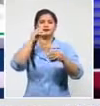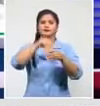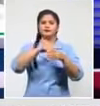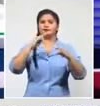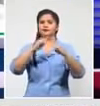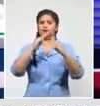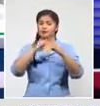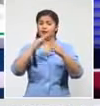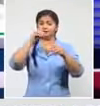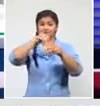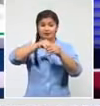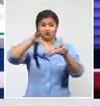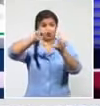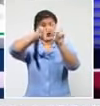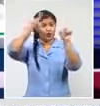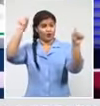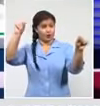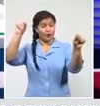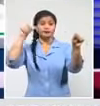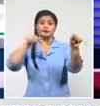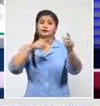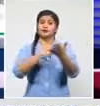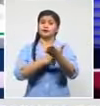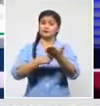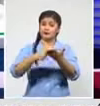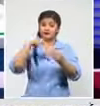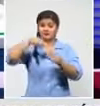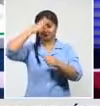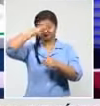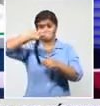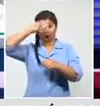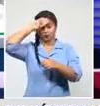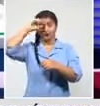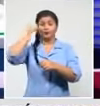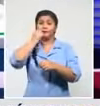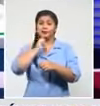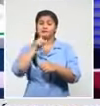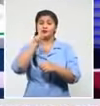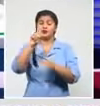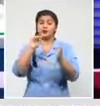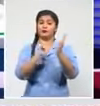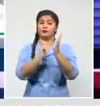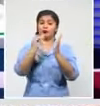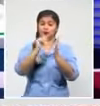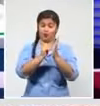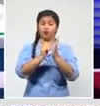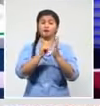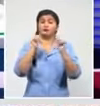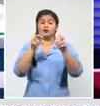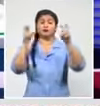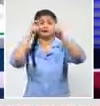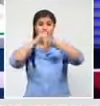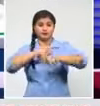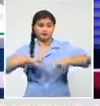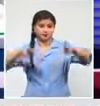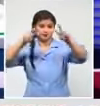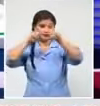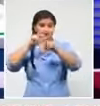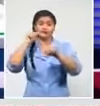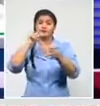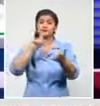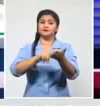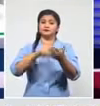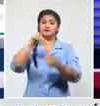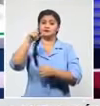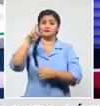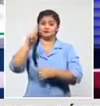semana ha trascendido que ya Cuba reportó más de 1 millón de muestras realizadas, las muestras PCR, que es el examen